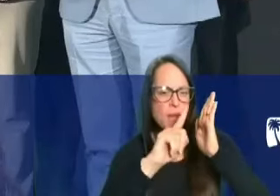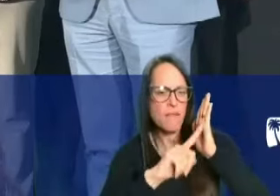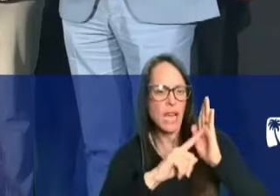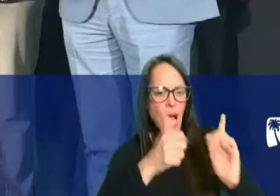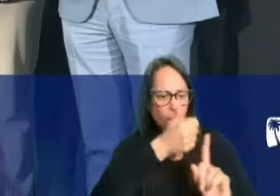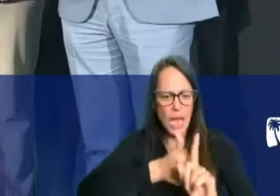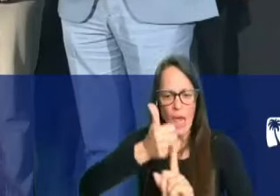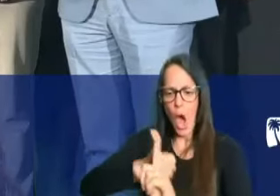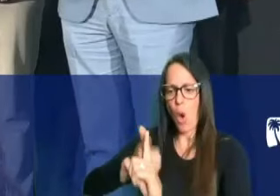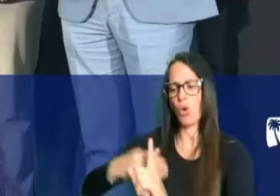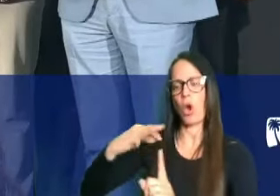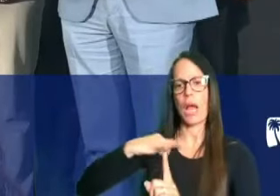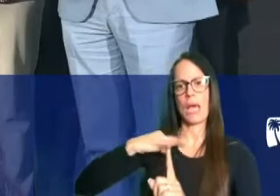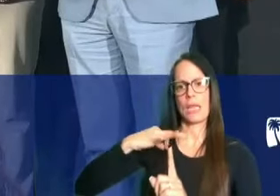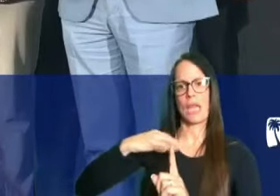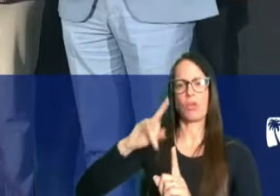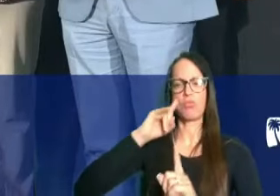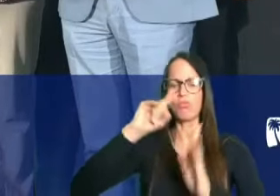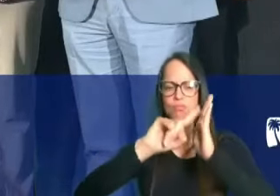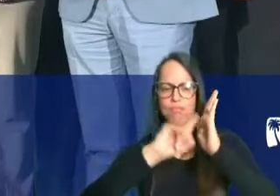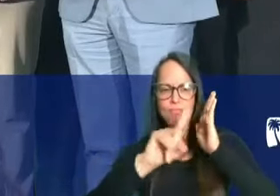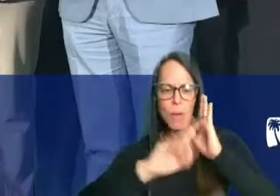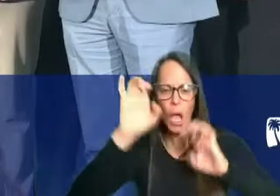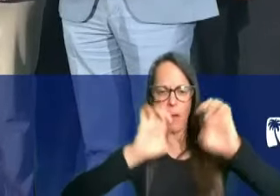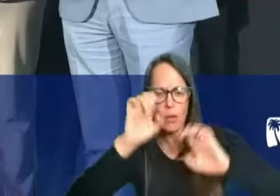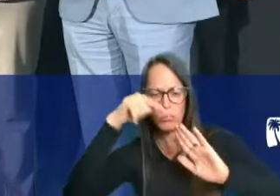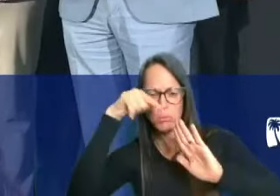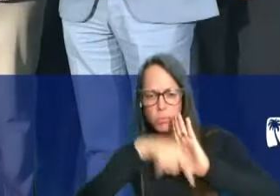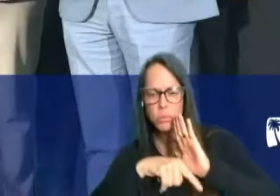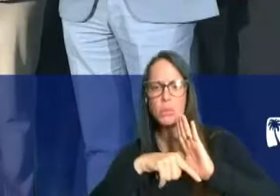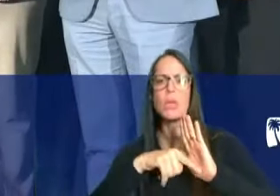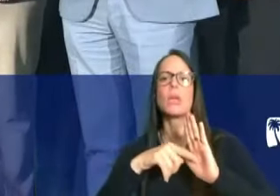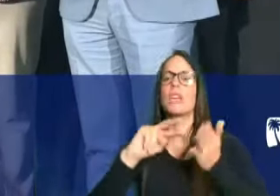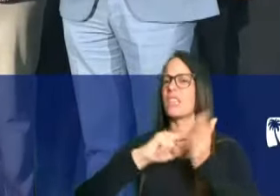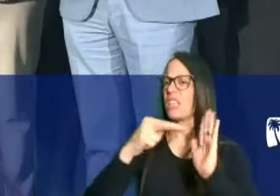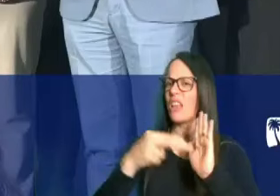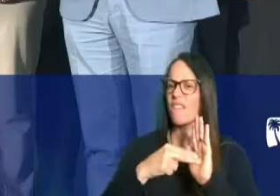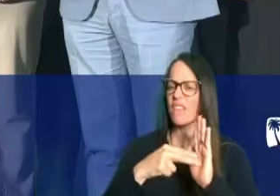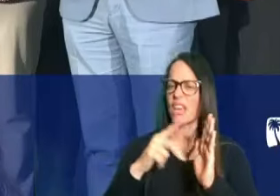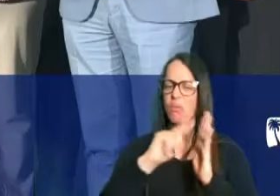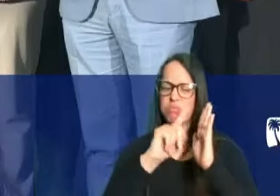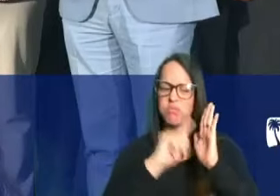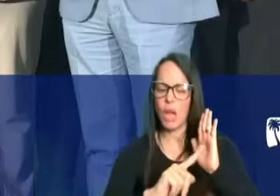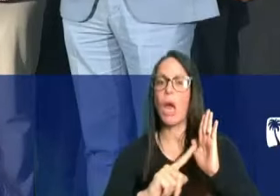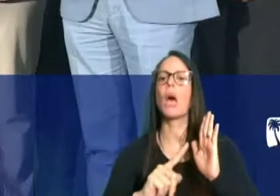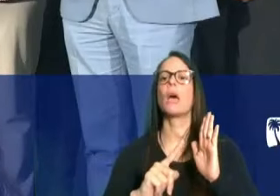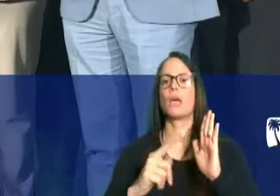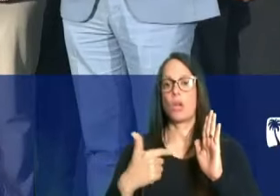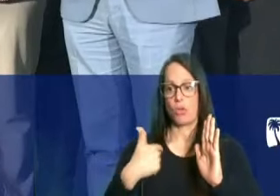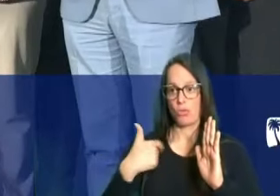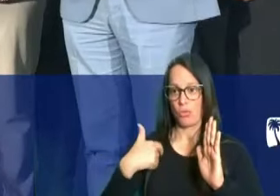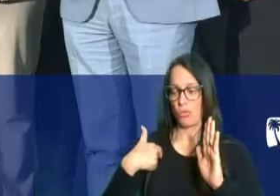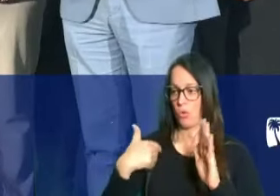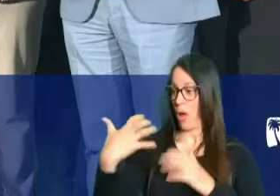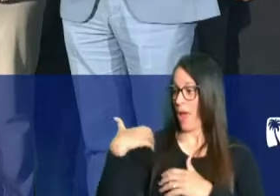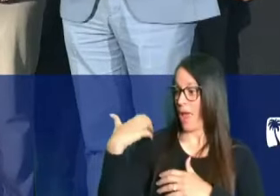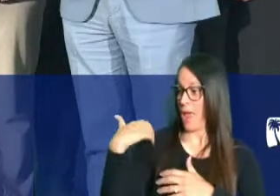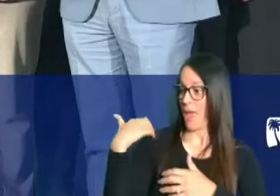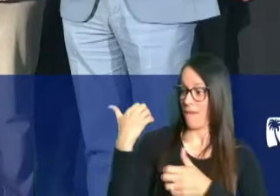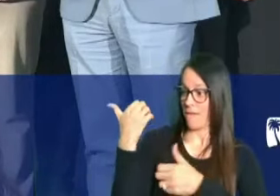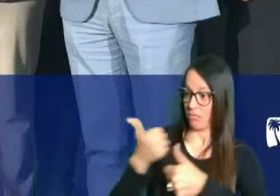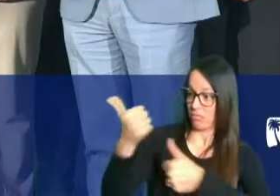que queremos eh para las agencias del gobierno y hablo de un perfil porque yo no estoy reclutando jefes de agencia yo voy a